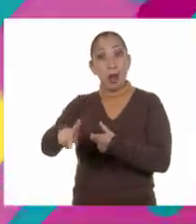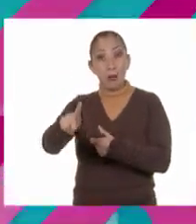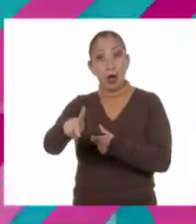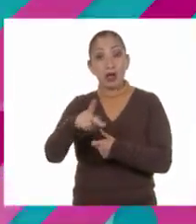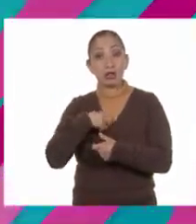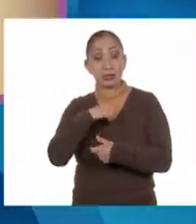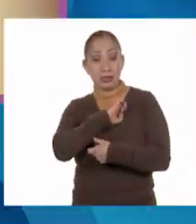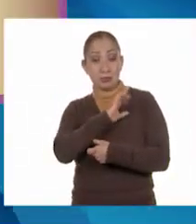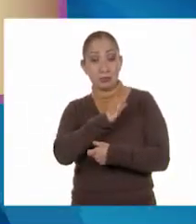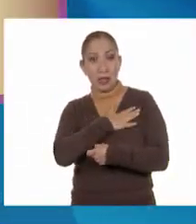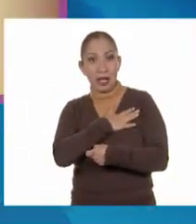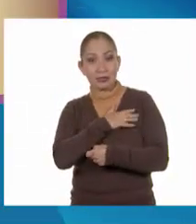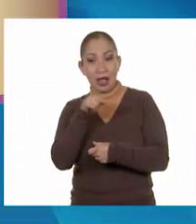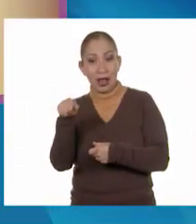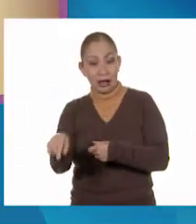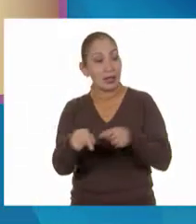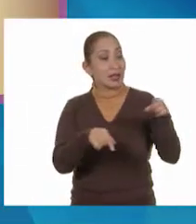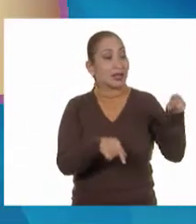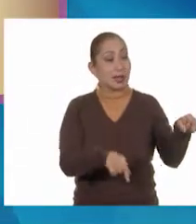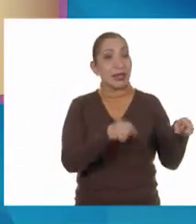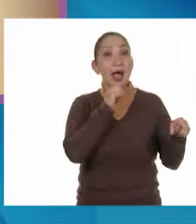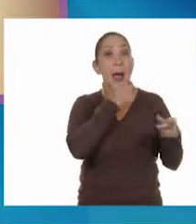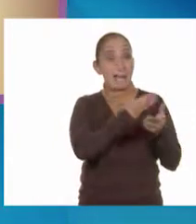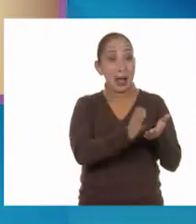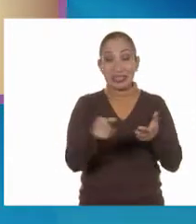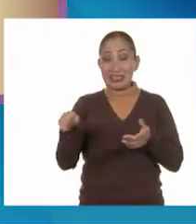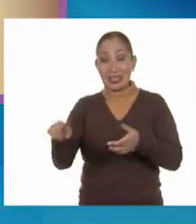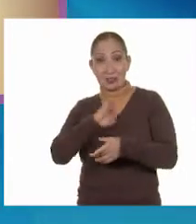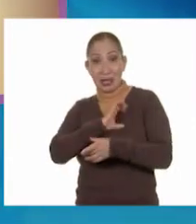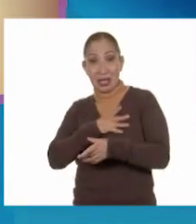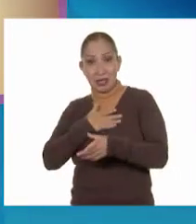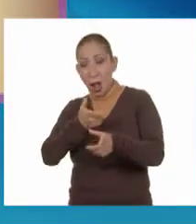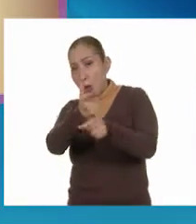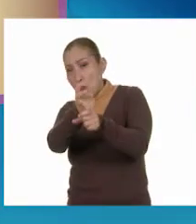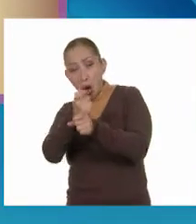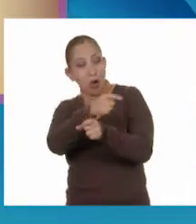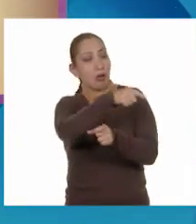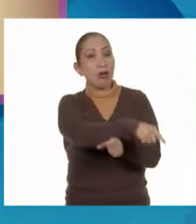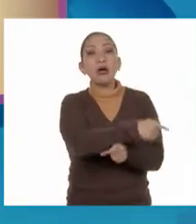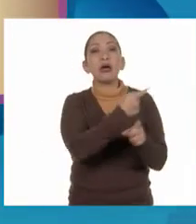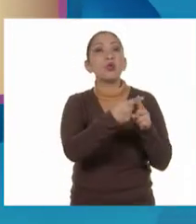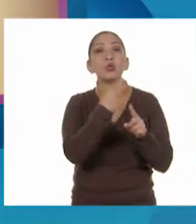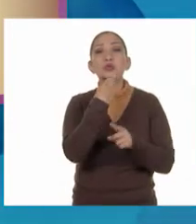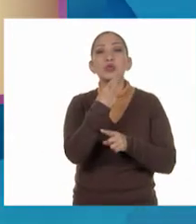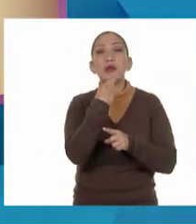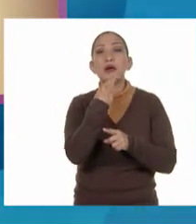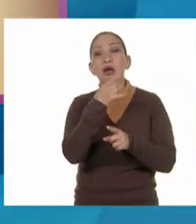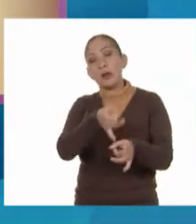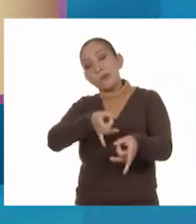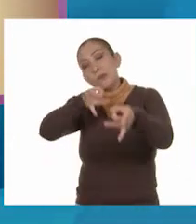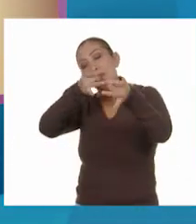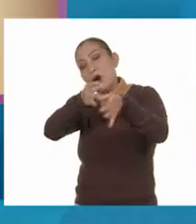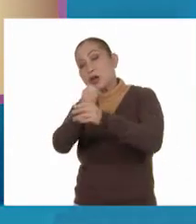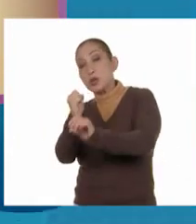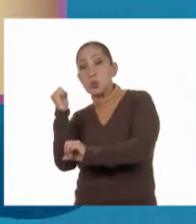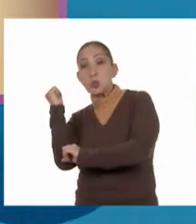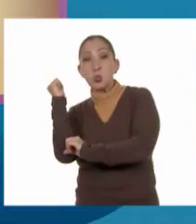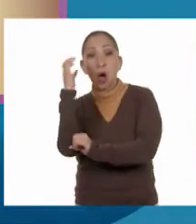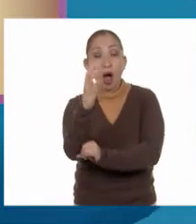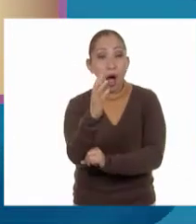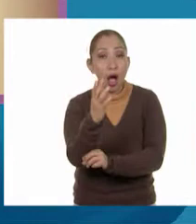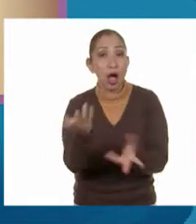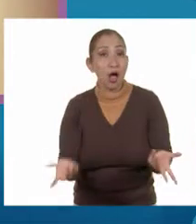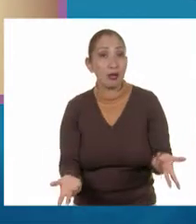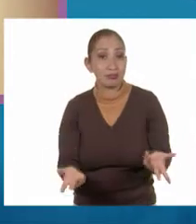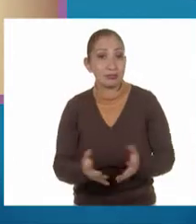de fuego, los mexicas empleaban lanzas, flechas y hondas. Aunque eran pocos, pues prestaban servicios eficaces a